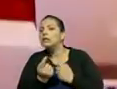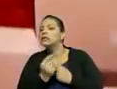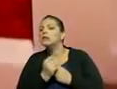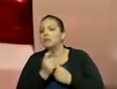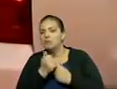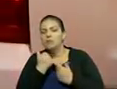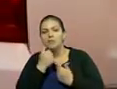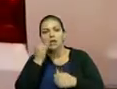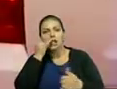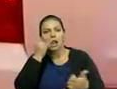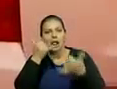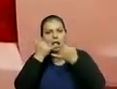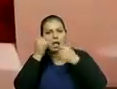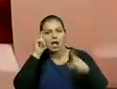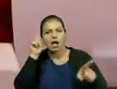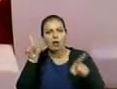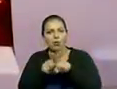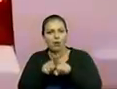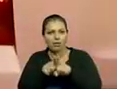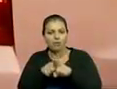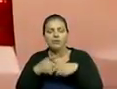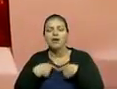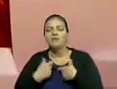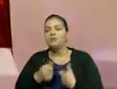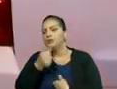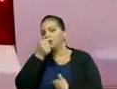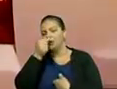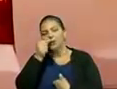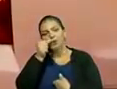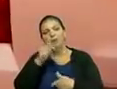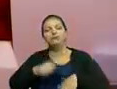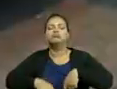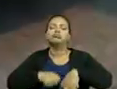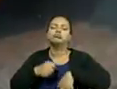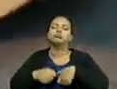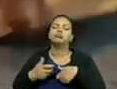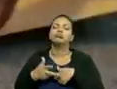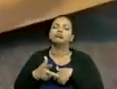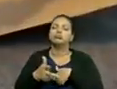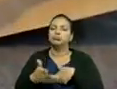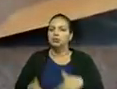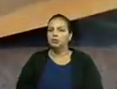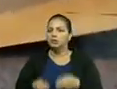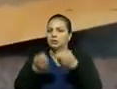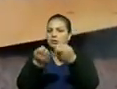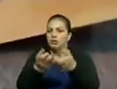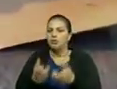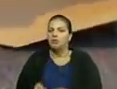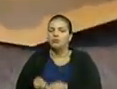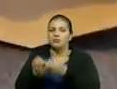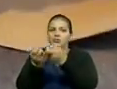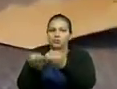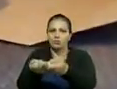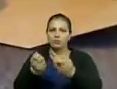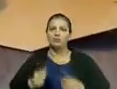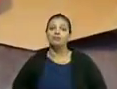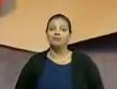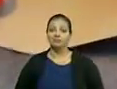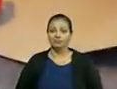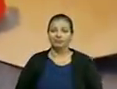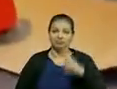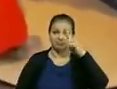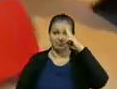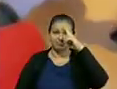ingenioso microtraficante, a quien se le durmió el diablo, ya que se le comieron el pastel antes de tiempo.